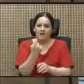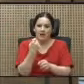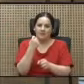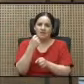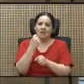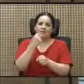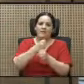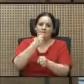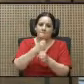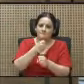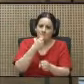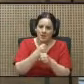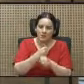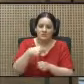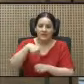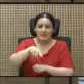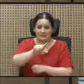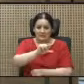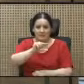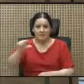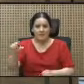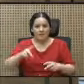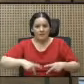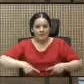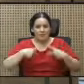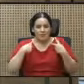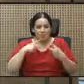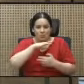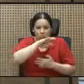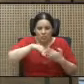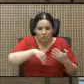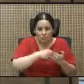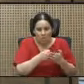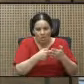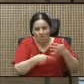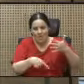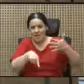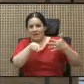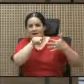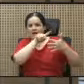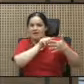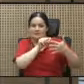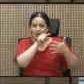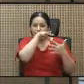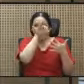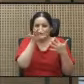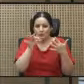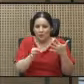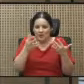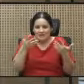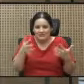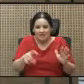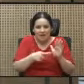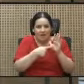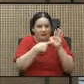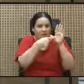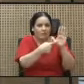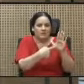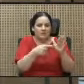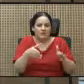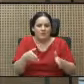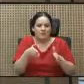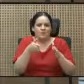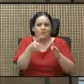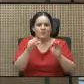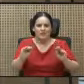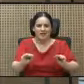viviendo. Todas las opciones anteriormente mencionadas nos definen una ruta clara, una